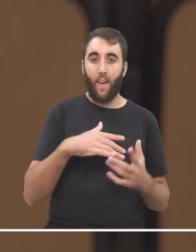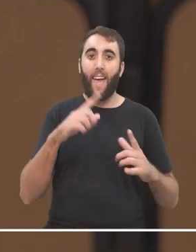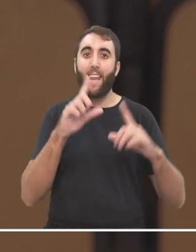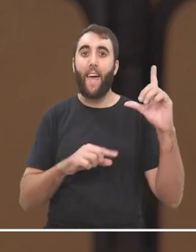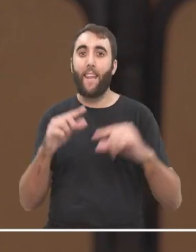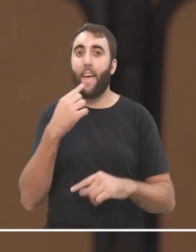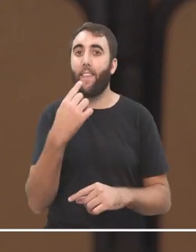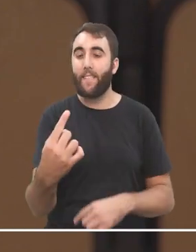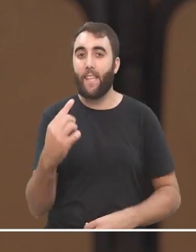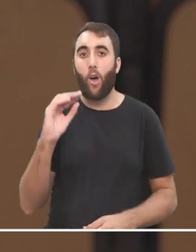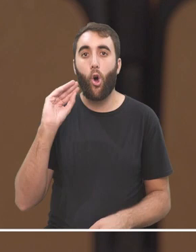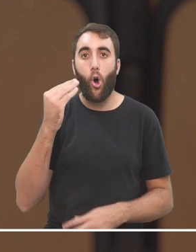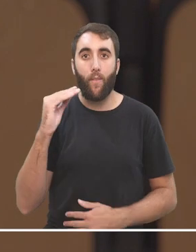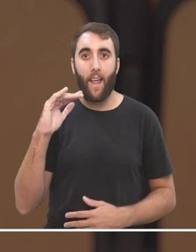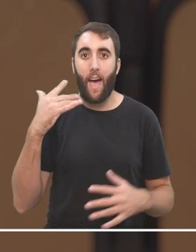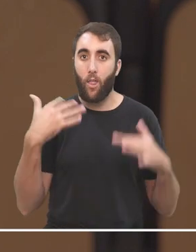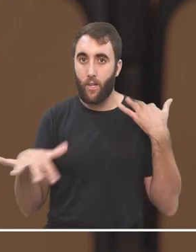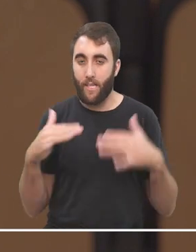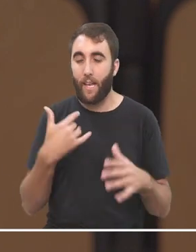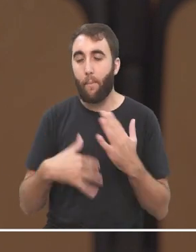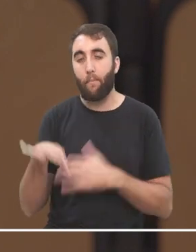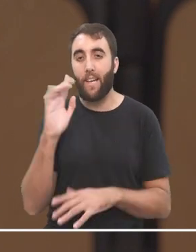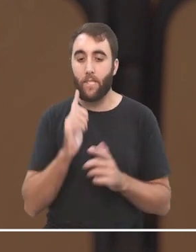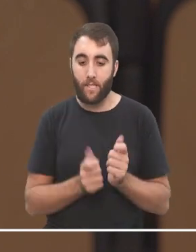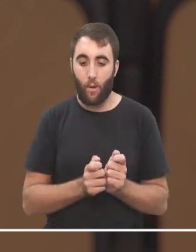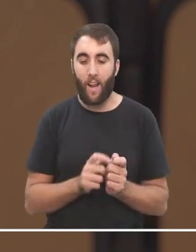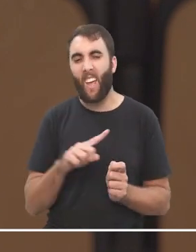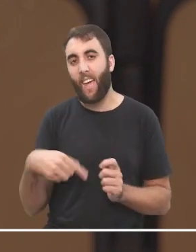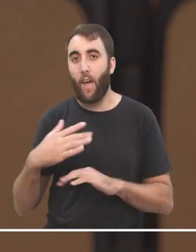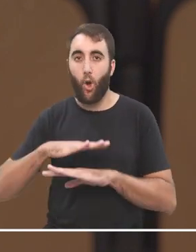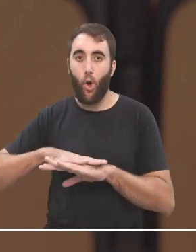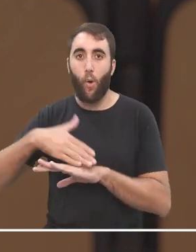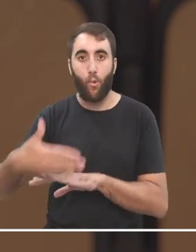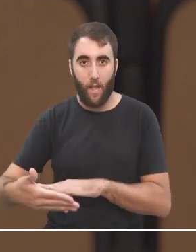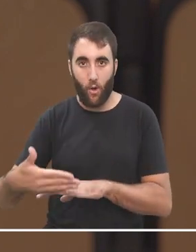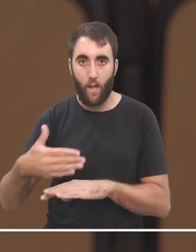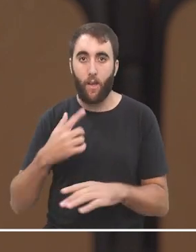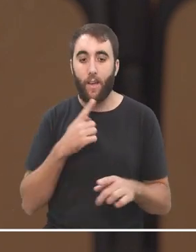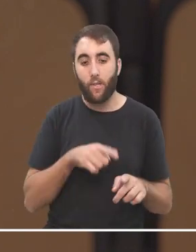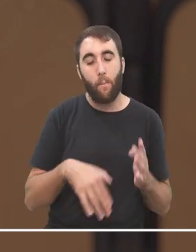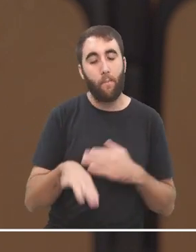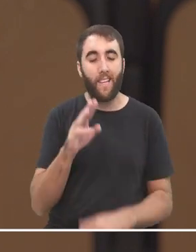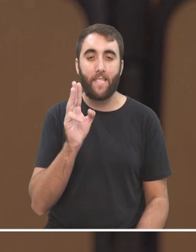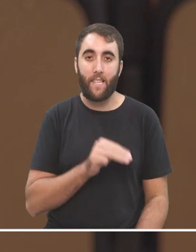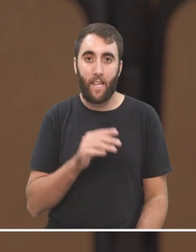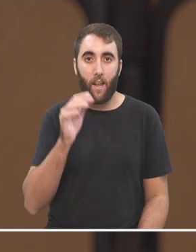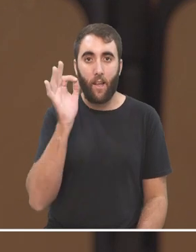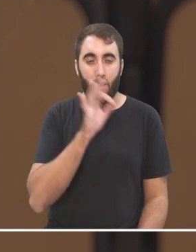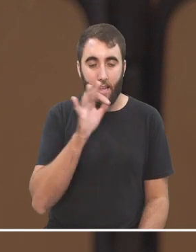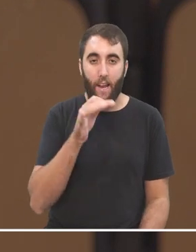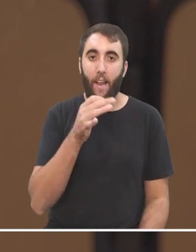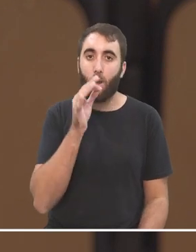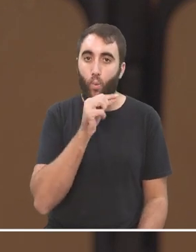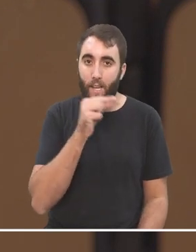que los adolescentes y los jóvenes utilizan más el móvil que los ordenadores, que utilizan más las redes sociales que los